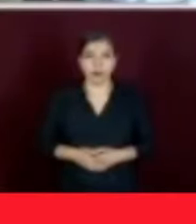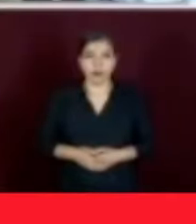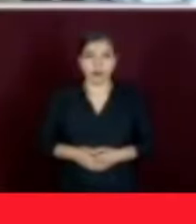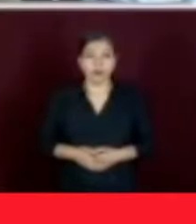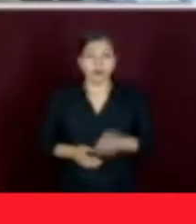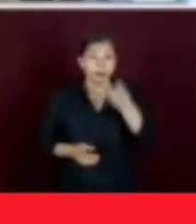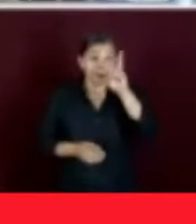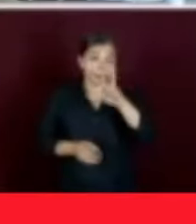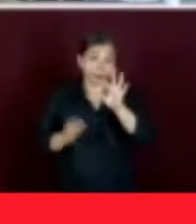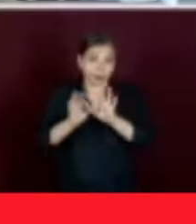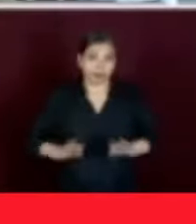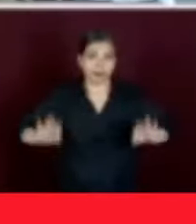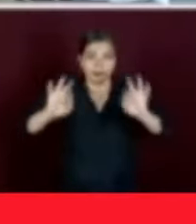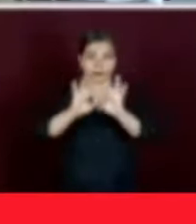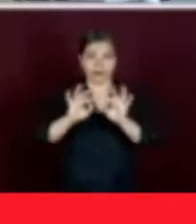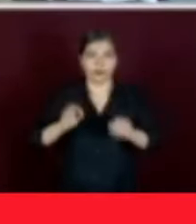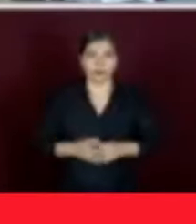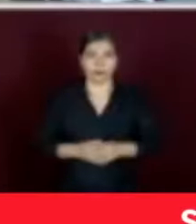Importante